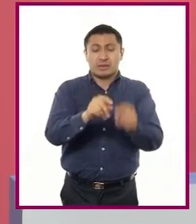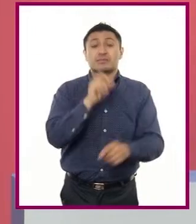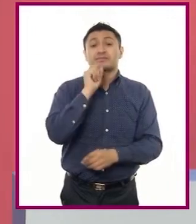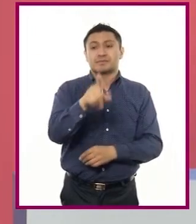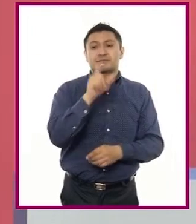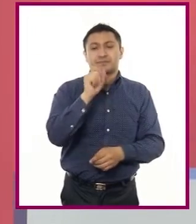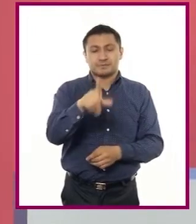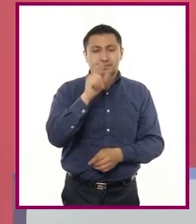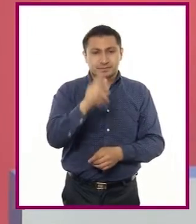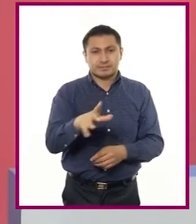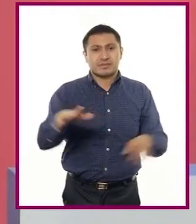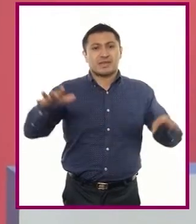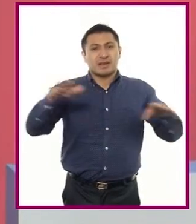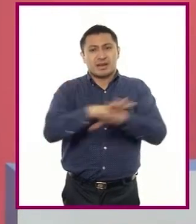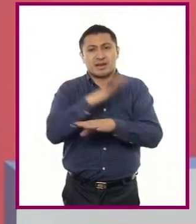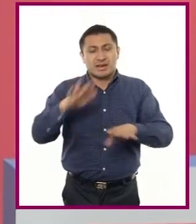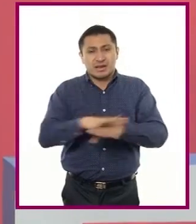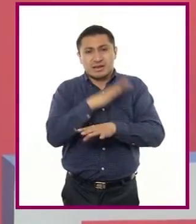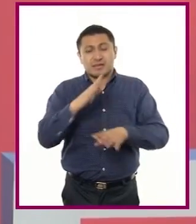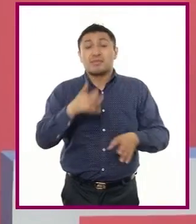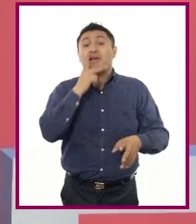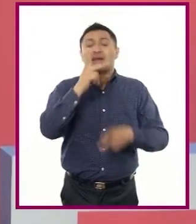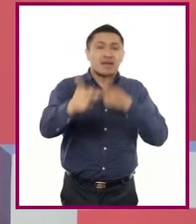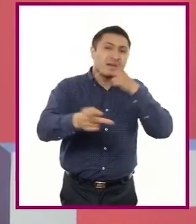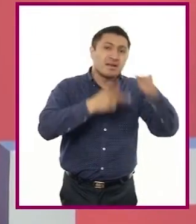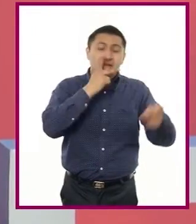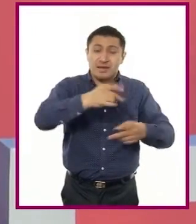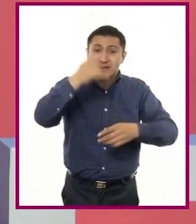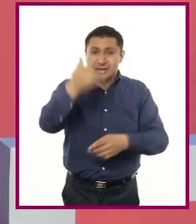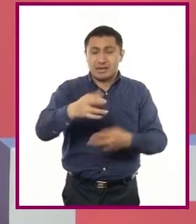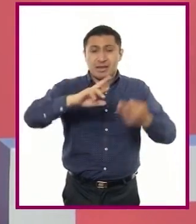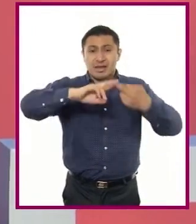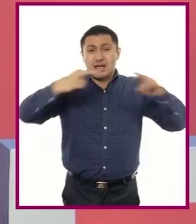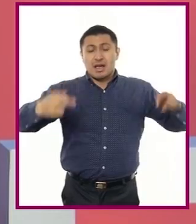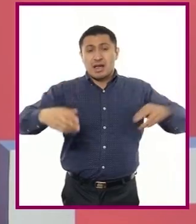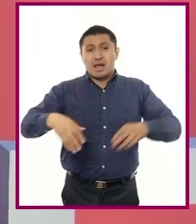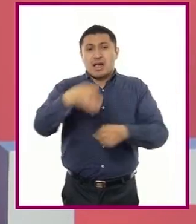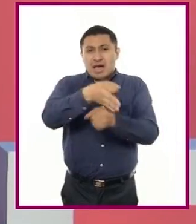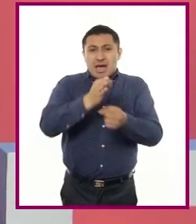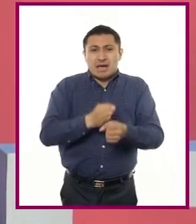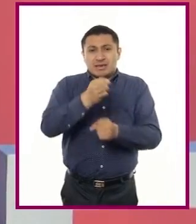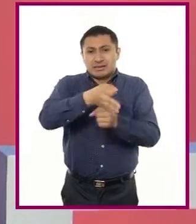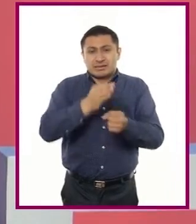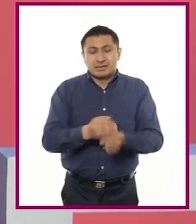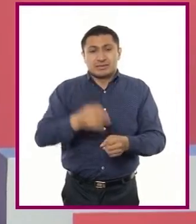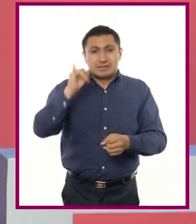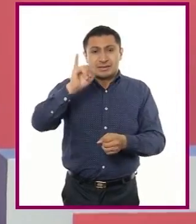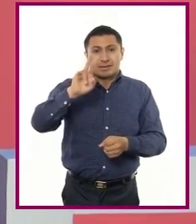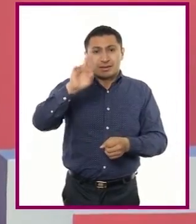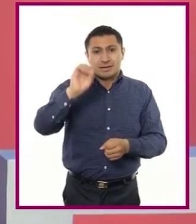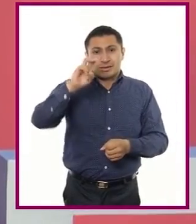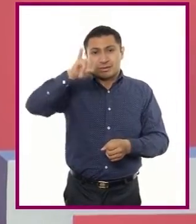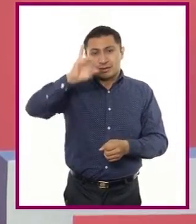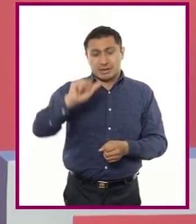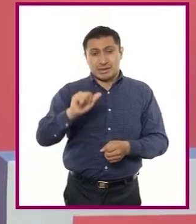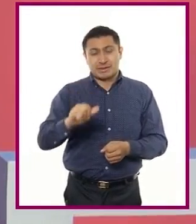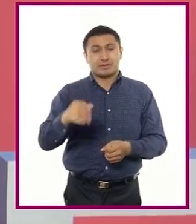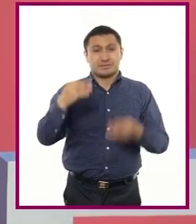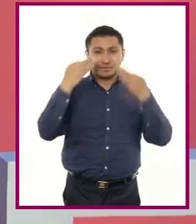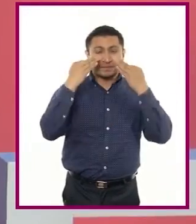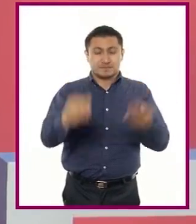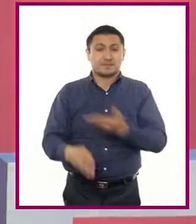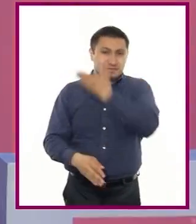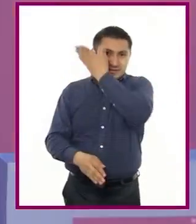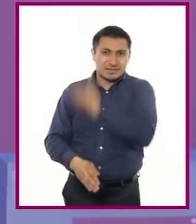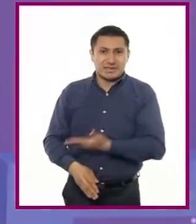además de modificación de palabras y el recurso humorístico de la ironía. Observen esta